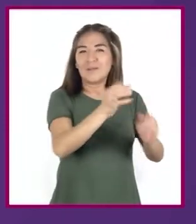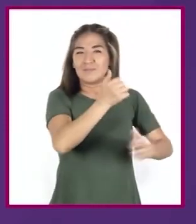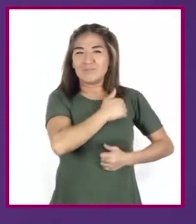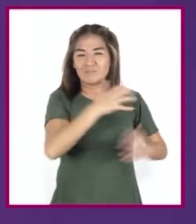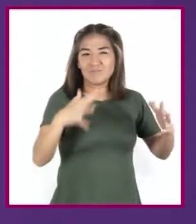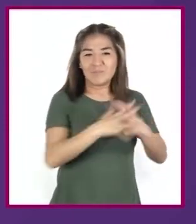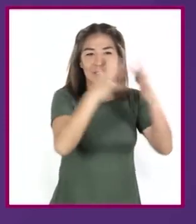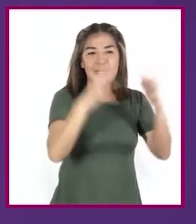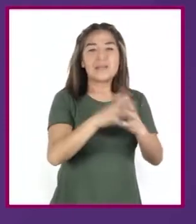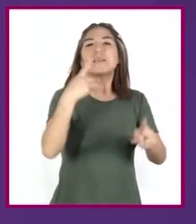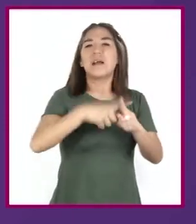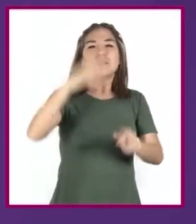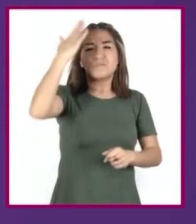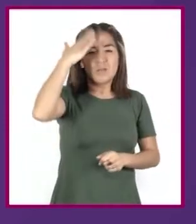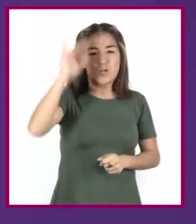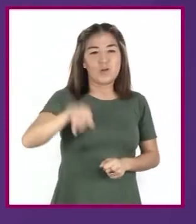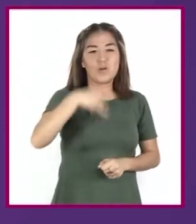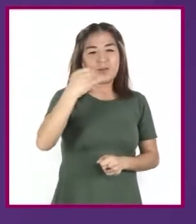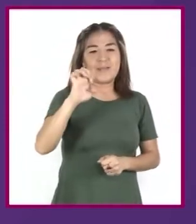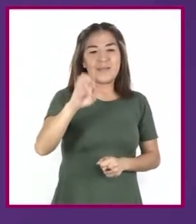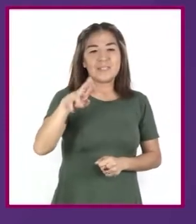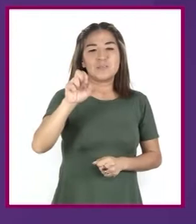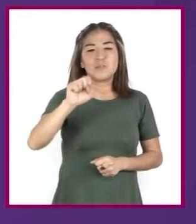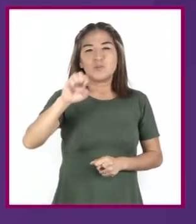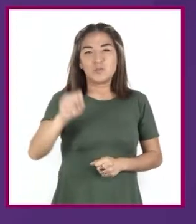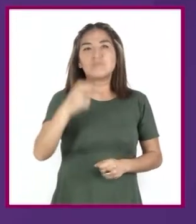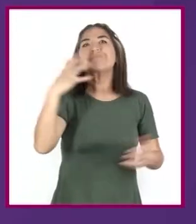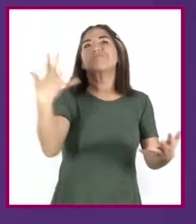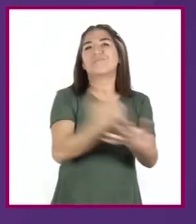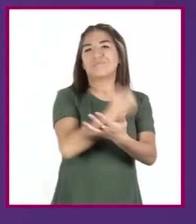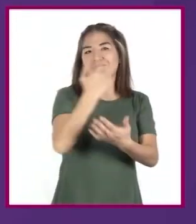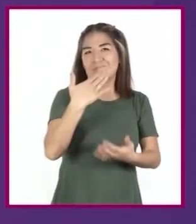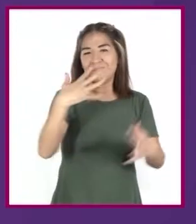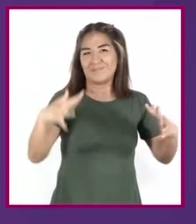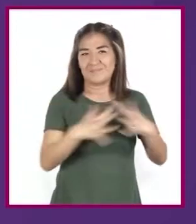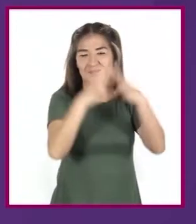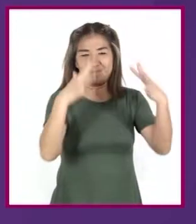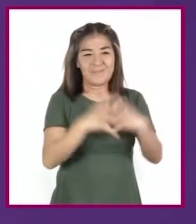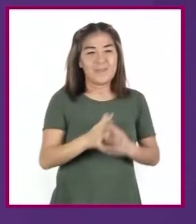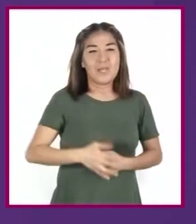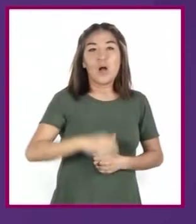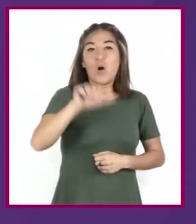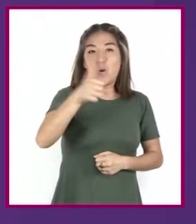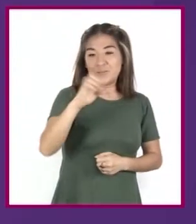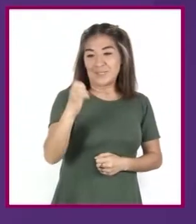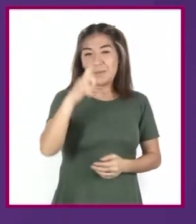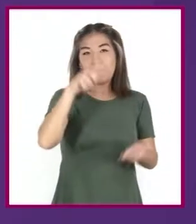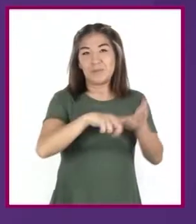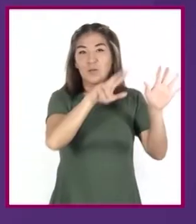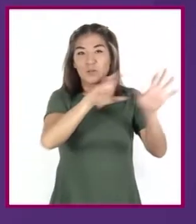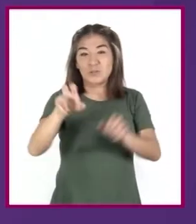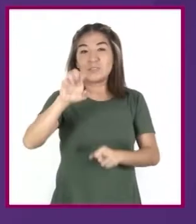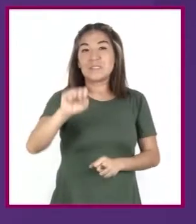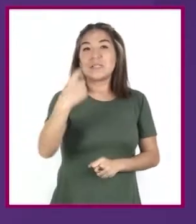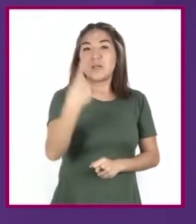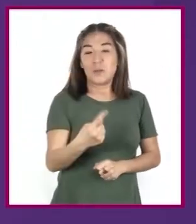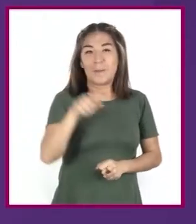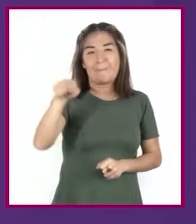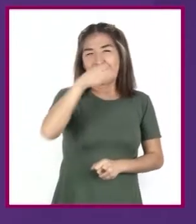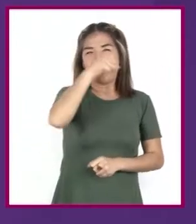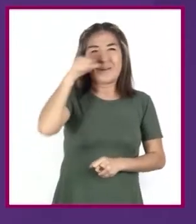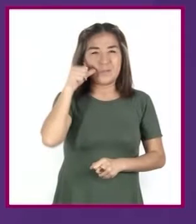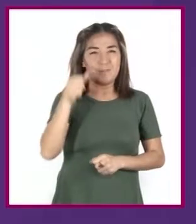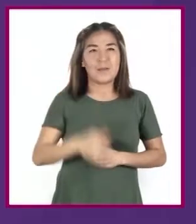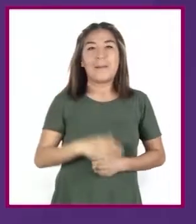mando del general Jesús González Ortega quien ganaría la guerra. El 11 de enero de 1861, Benito